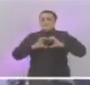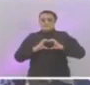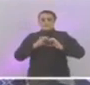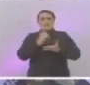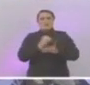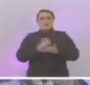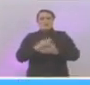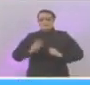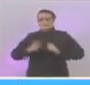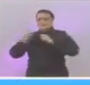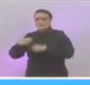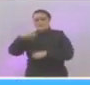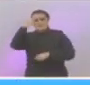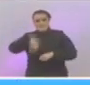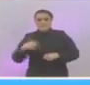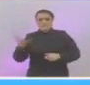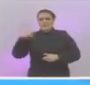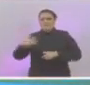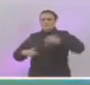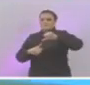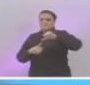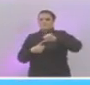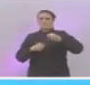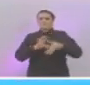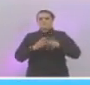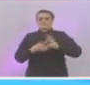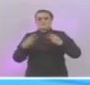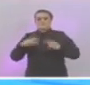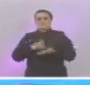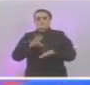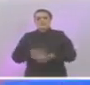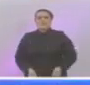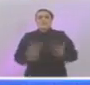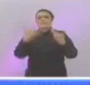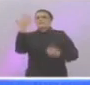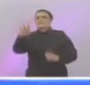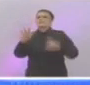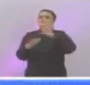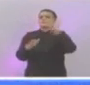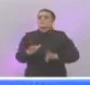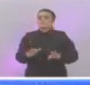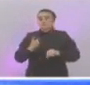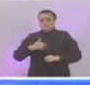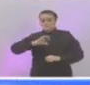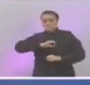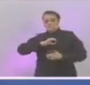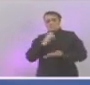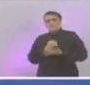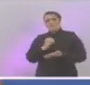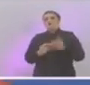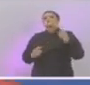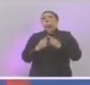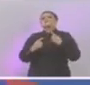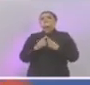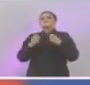oro logradas por México en los Juegos Panamericanos de Lima, Perú, casi el 10% de las preseas de oro los